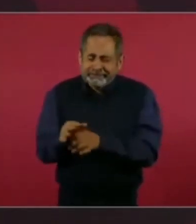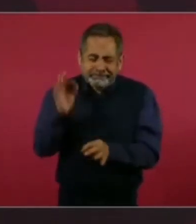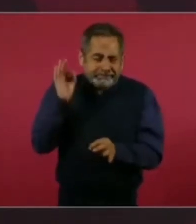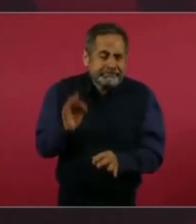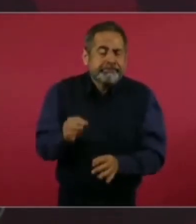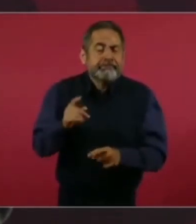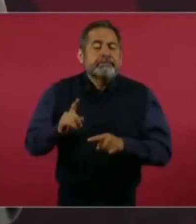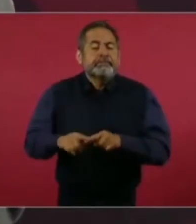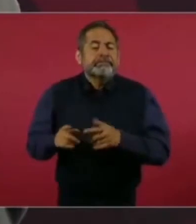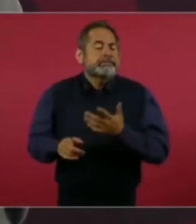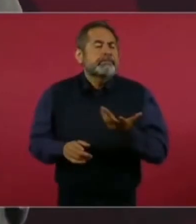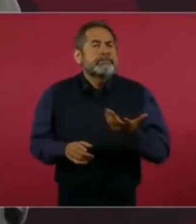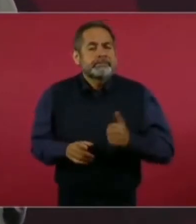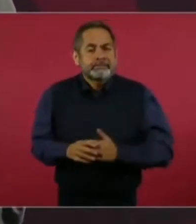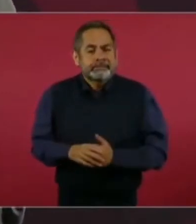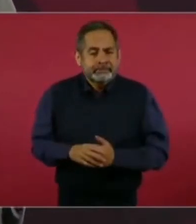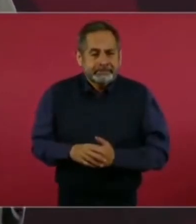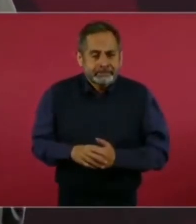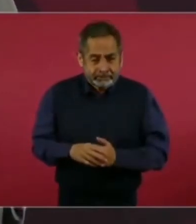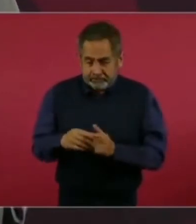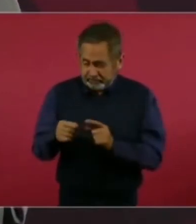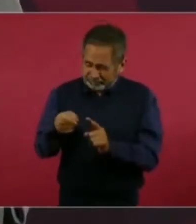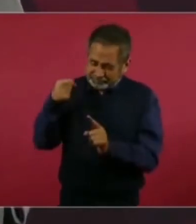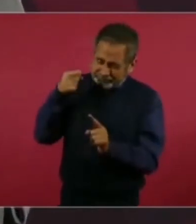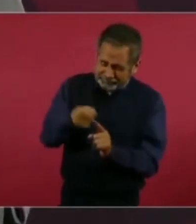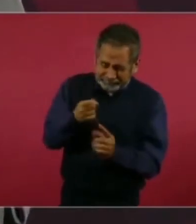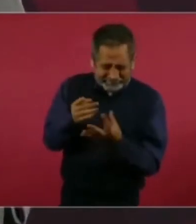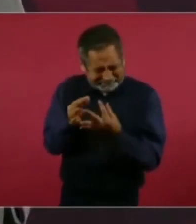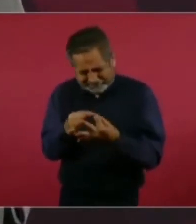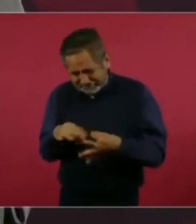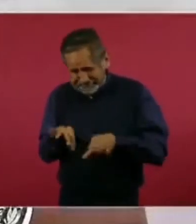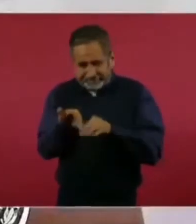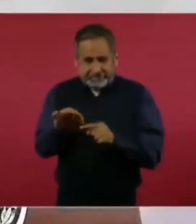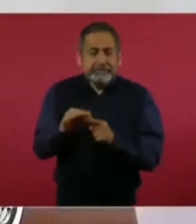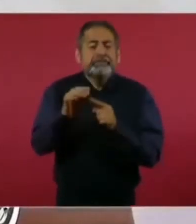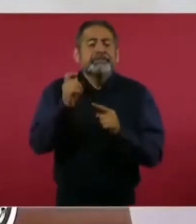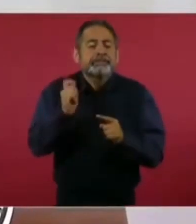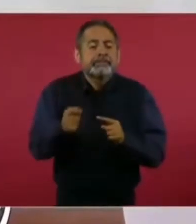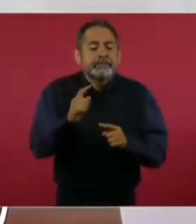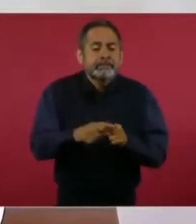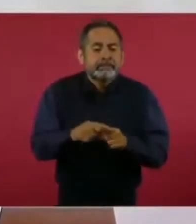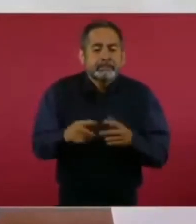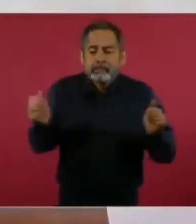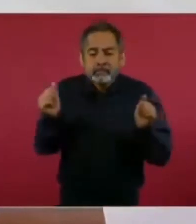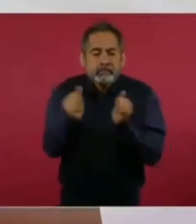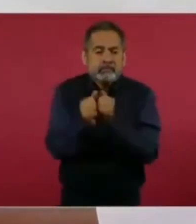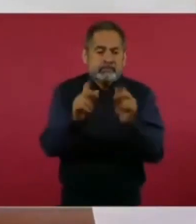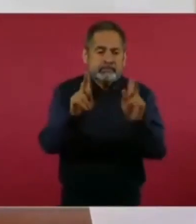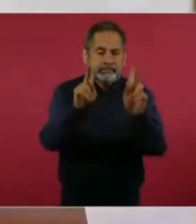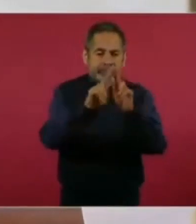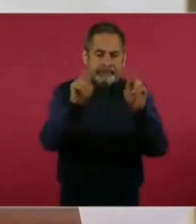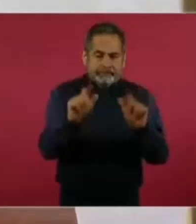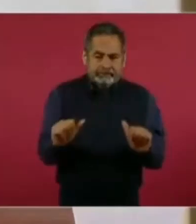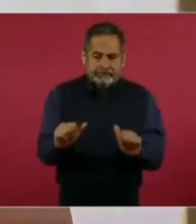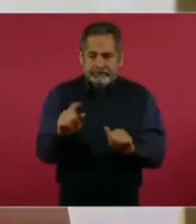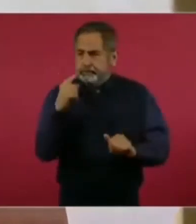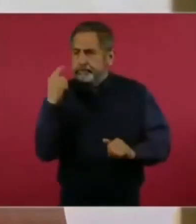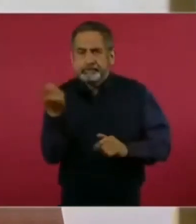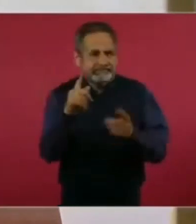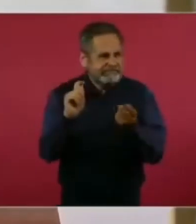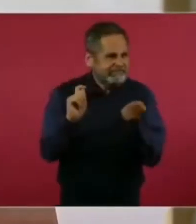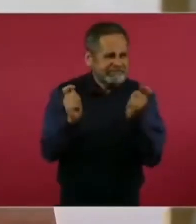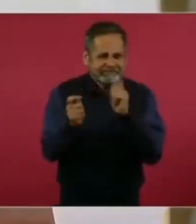importante el meollo del asunto avanzar de manera pacífica en la